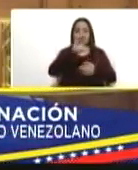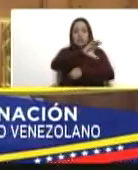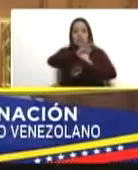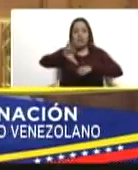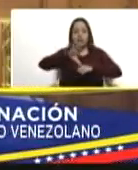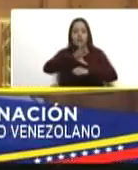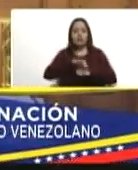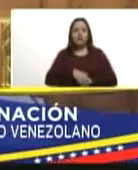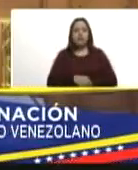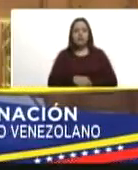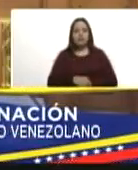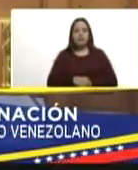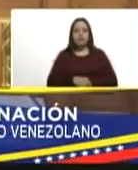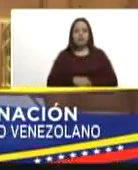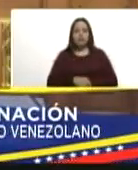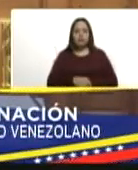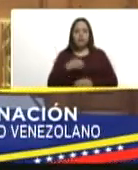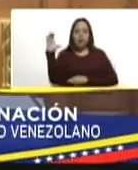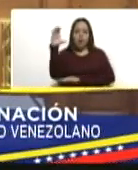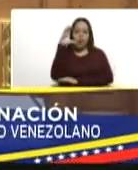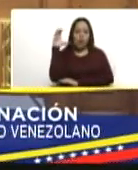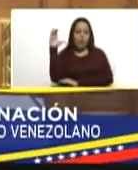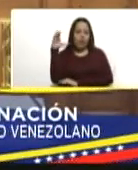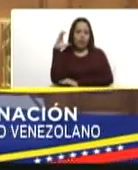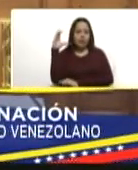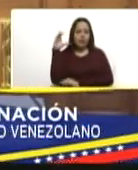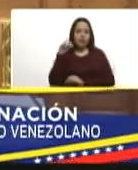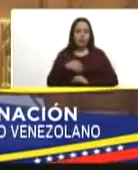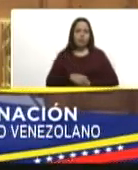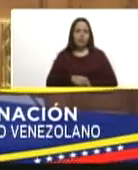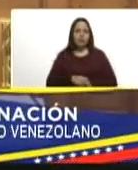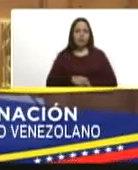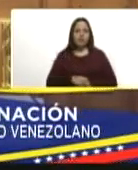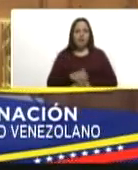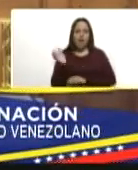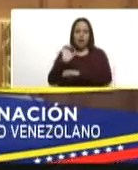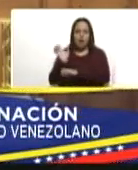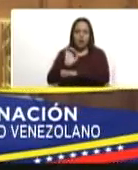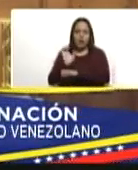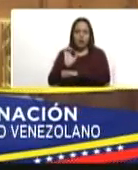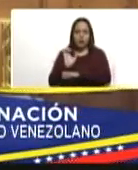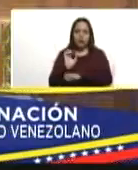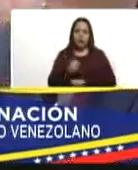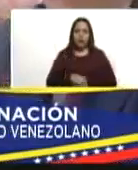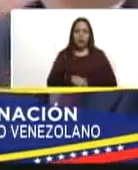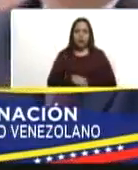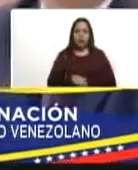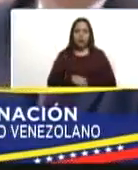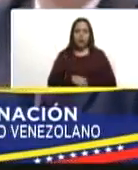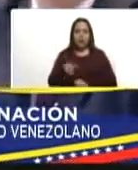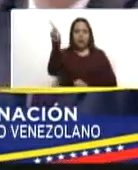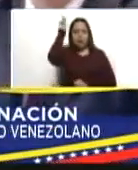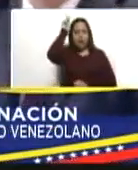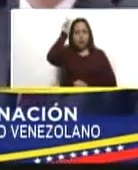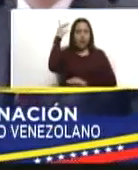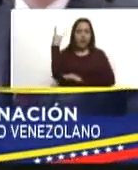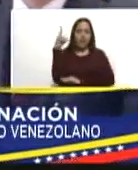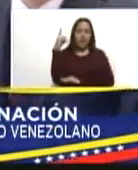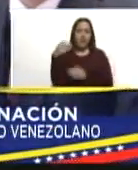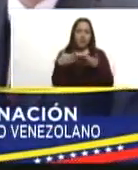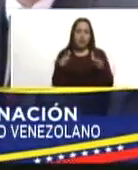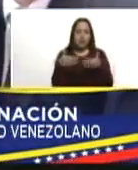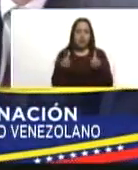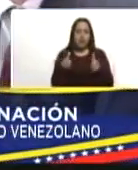caribeños de Colombia Ecuador Perú Bolivia Panamá